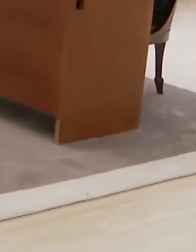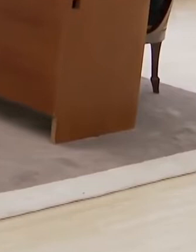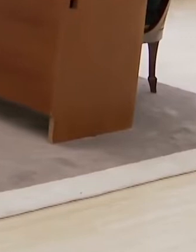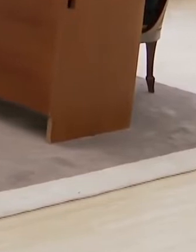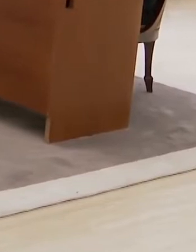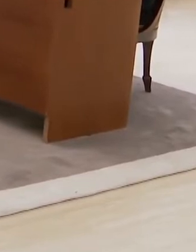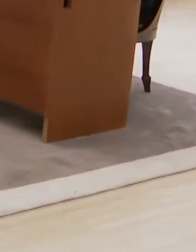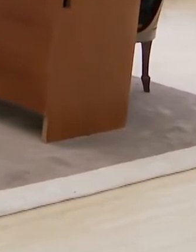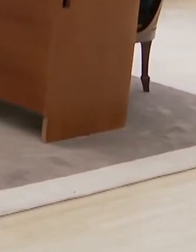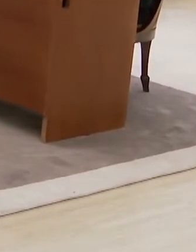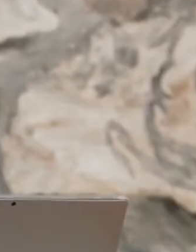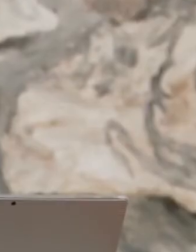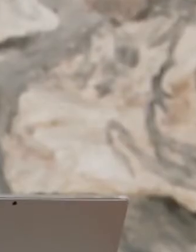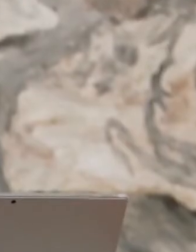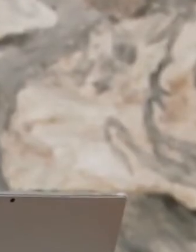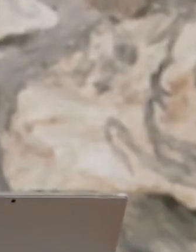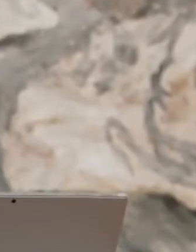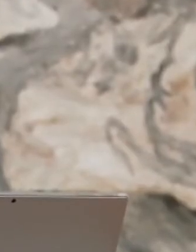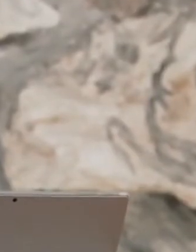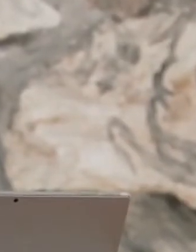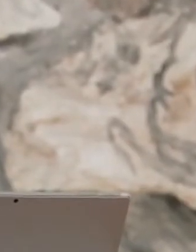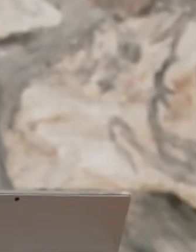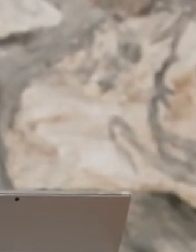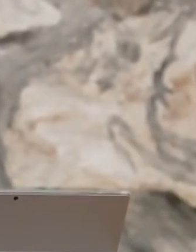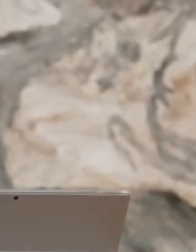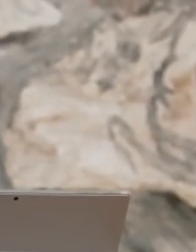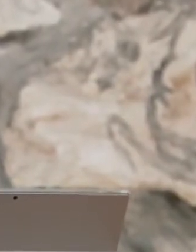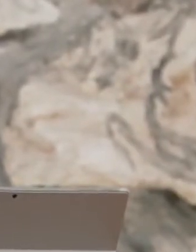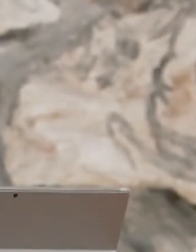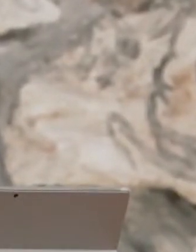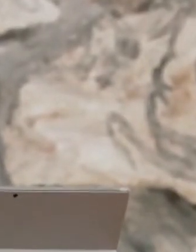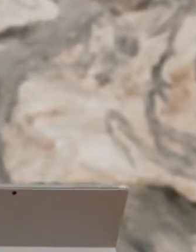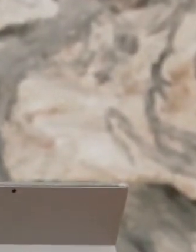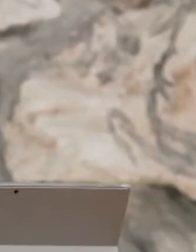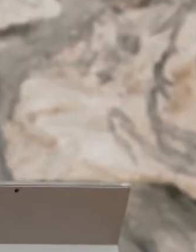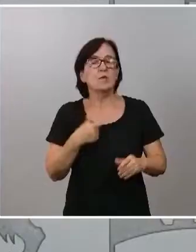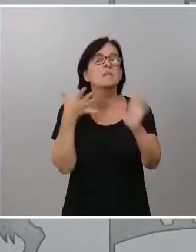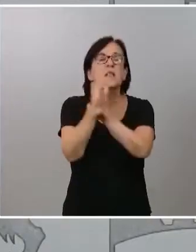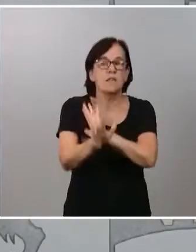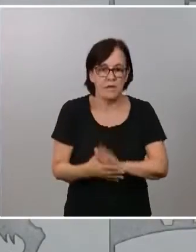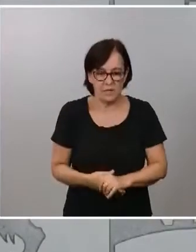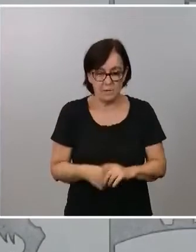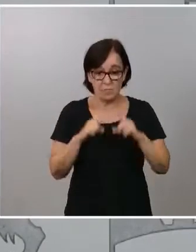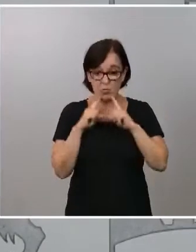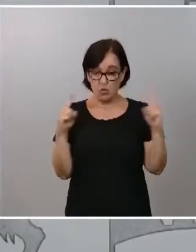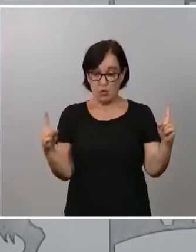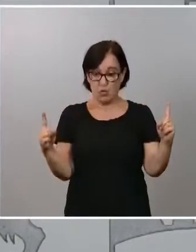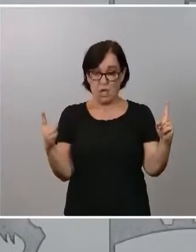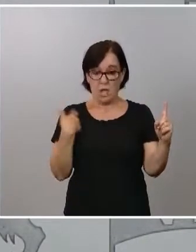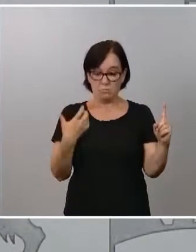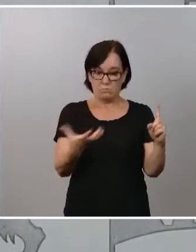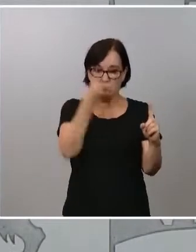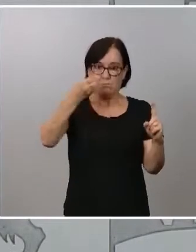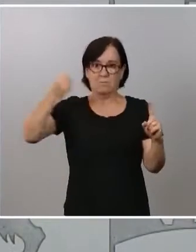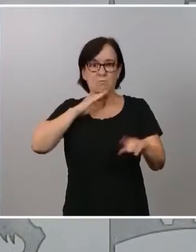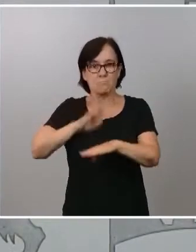político, del que ha dicho que es un Gobierno activo, ejecutivo y resuelto que actúa. En un año habremos conseguido cumplir íntegramente